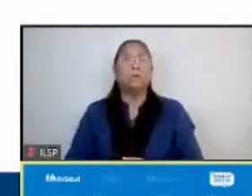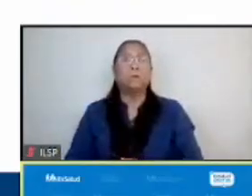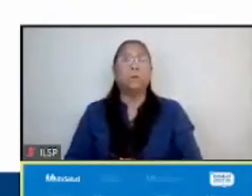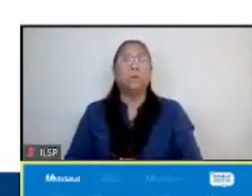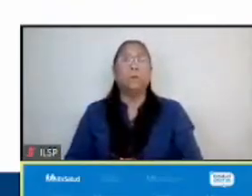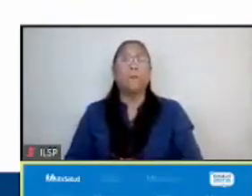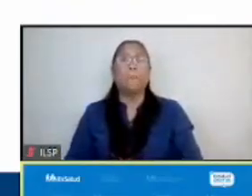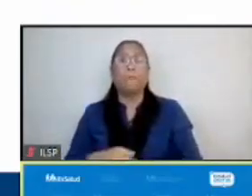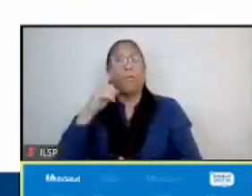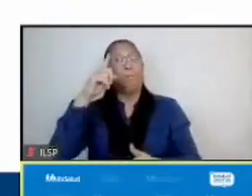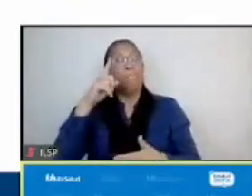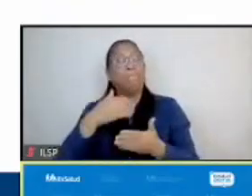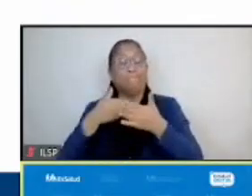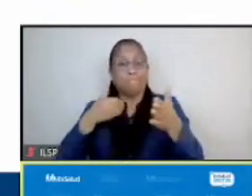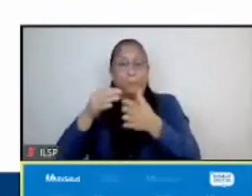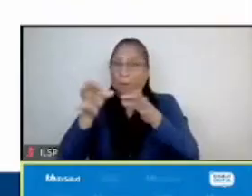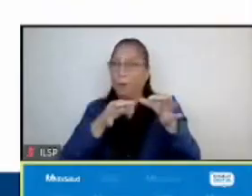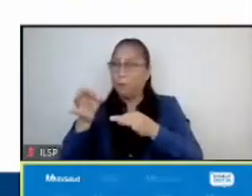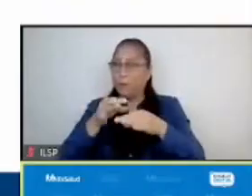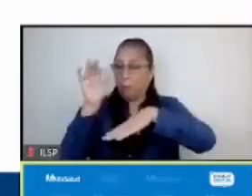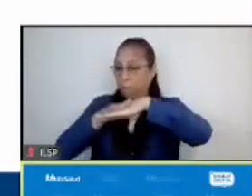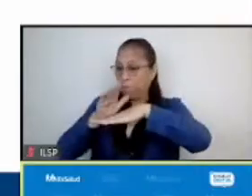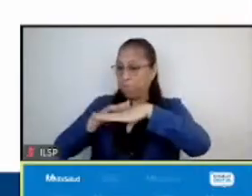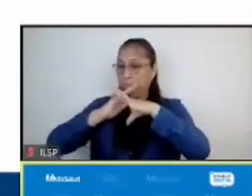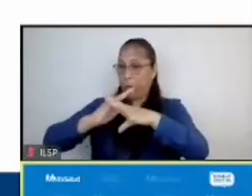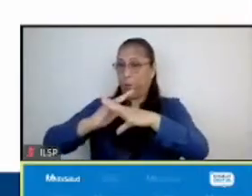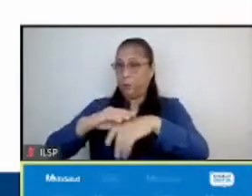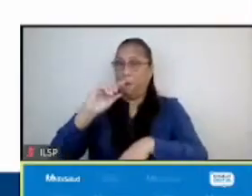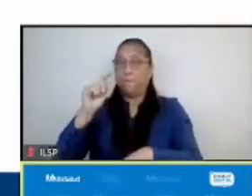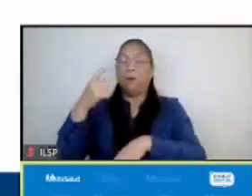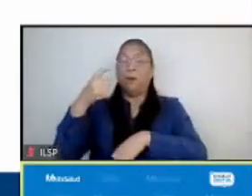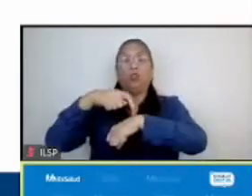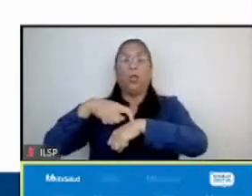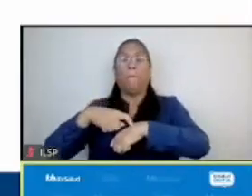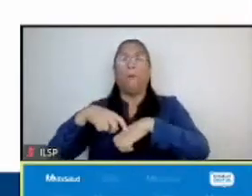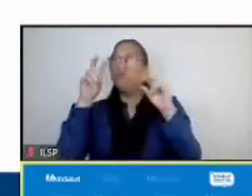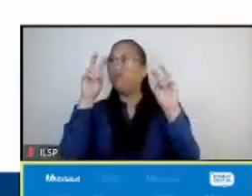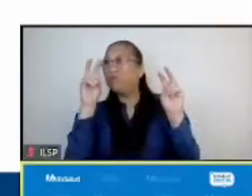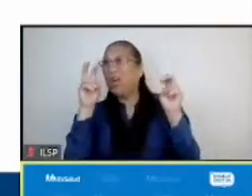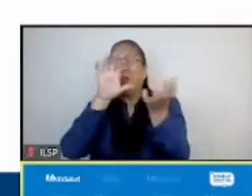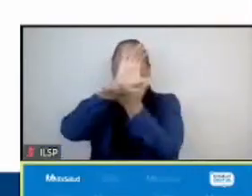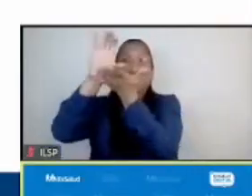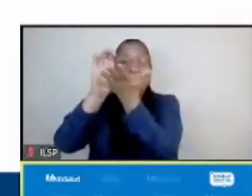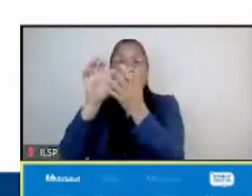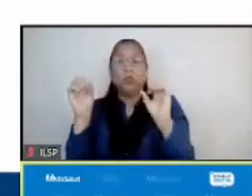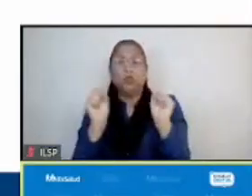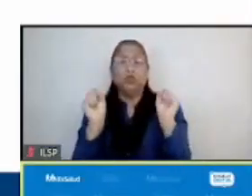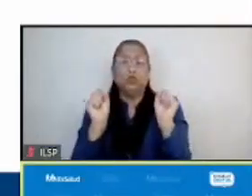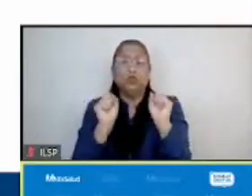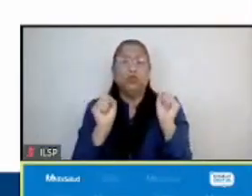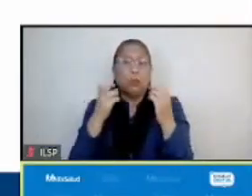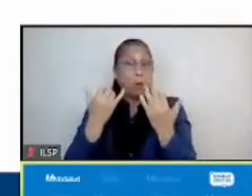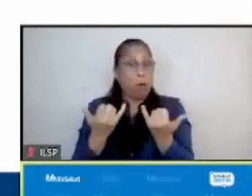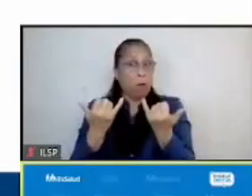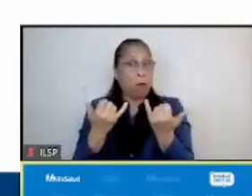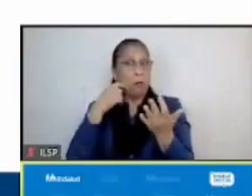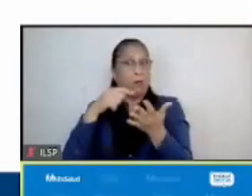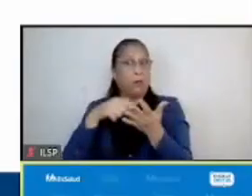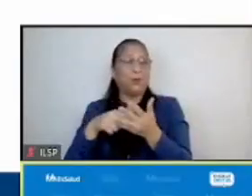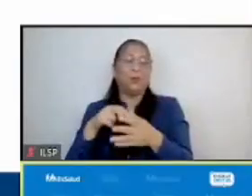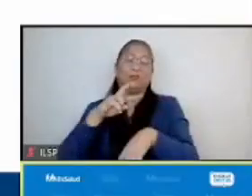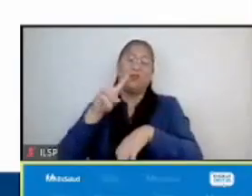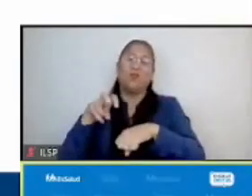Y antes de ir a las medidas preventivas, tenemos que hablar del invierno. El invierno es el momento del año en el cual es clásico que